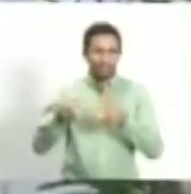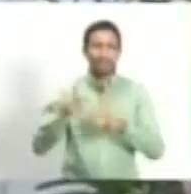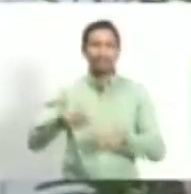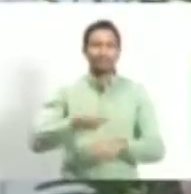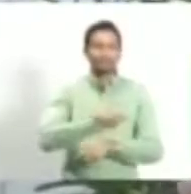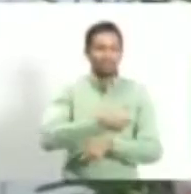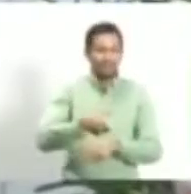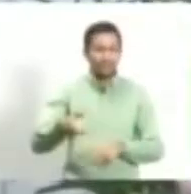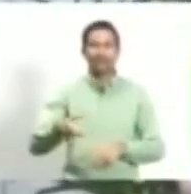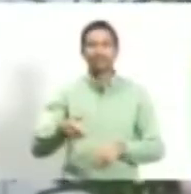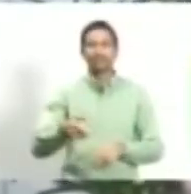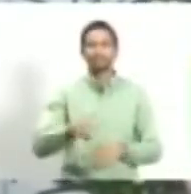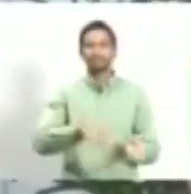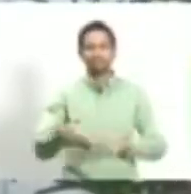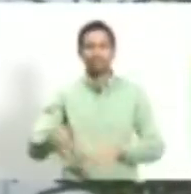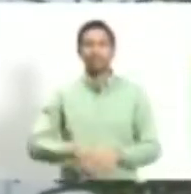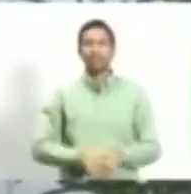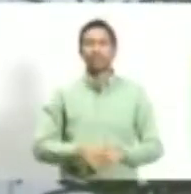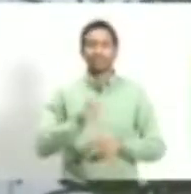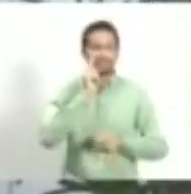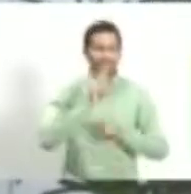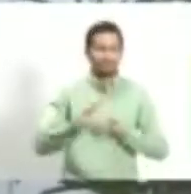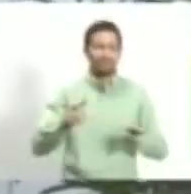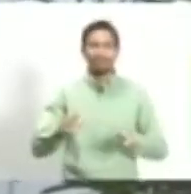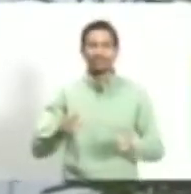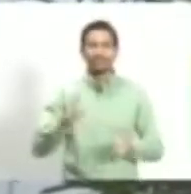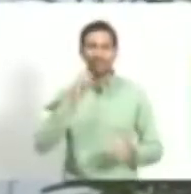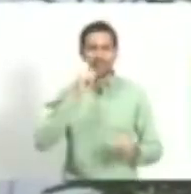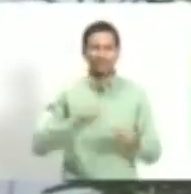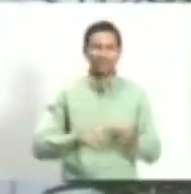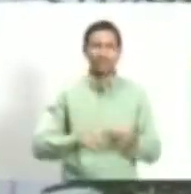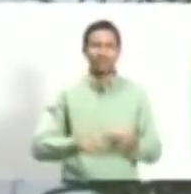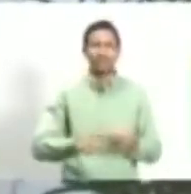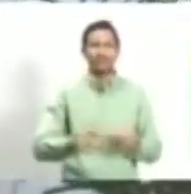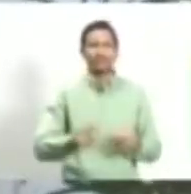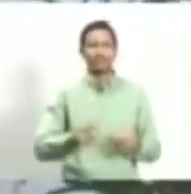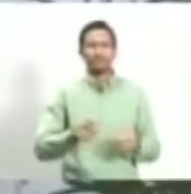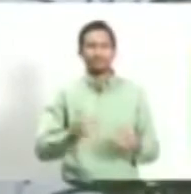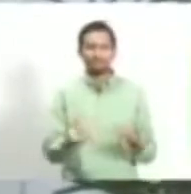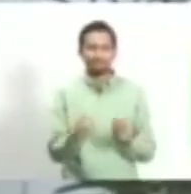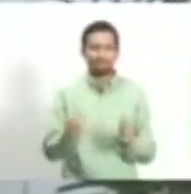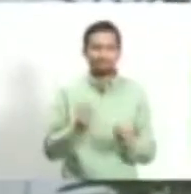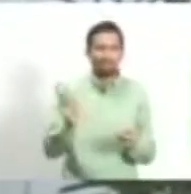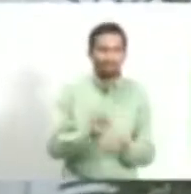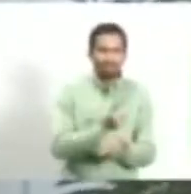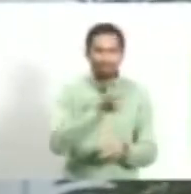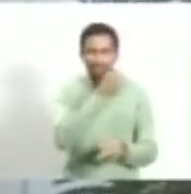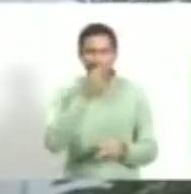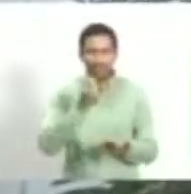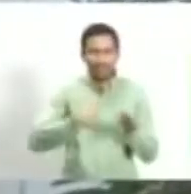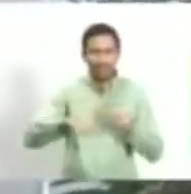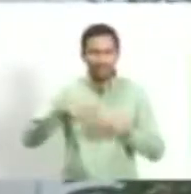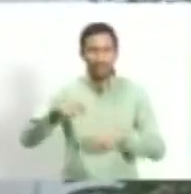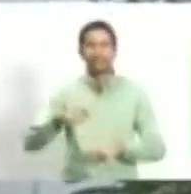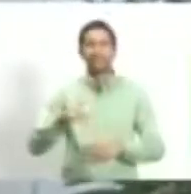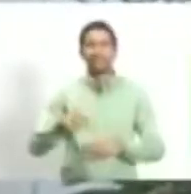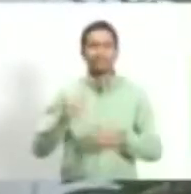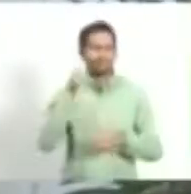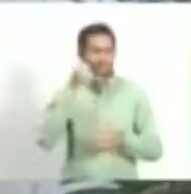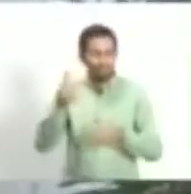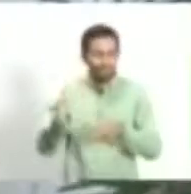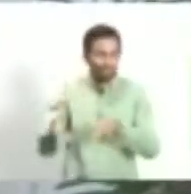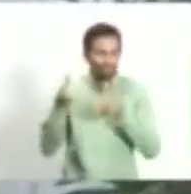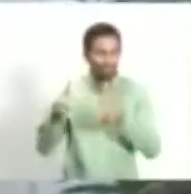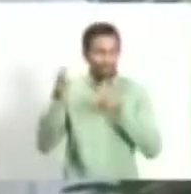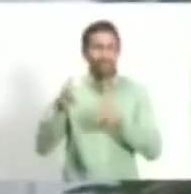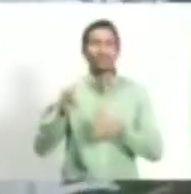homicidios. Hay una disputa por el territorio frente al tema del microtráfico, de que las extorsiones y los homicidios demuestra